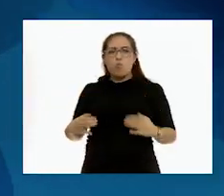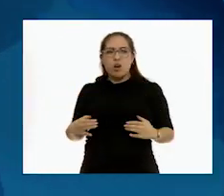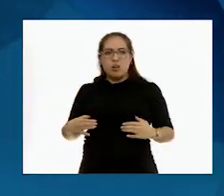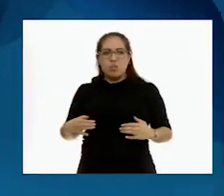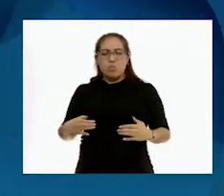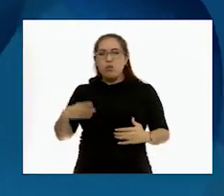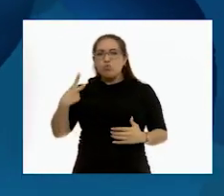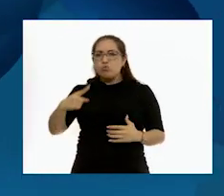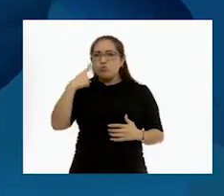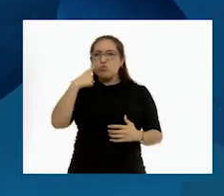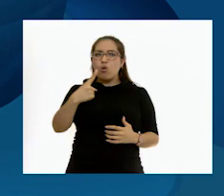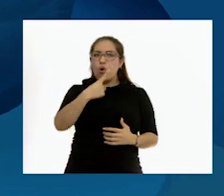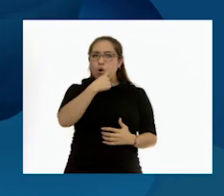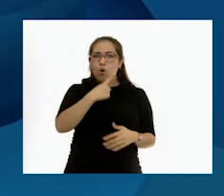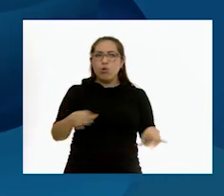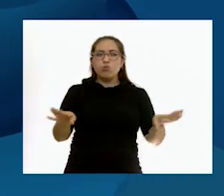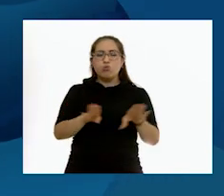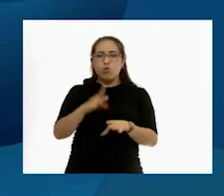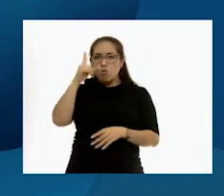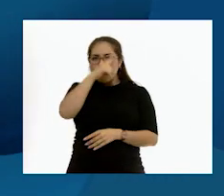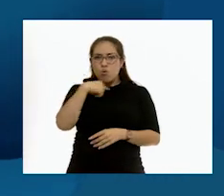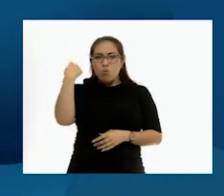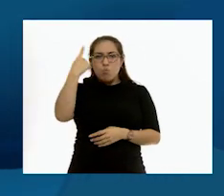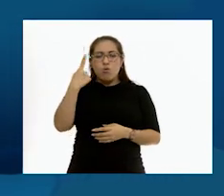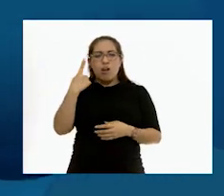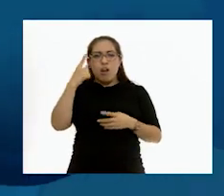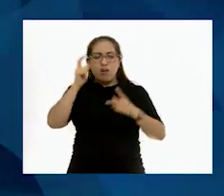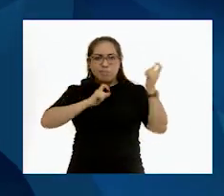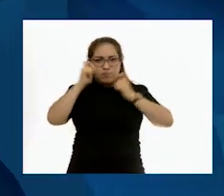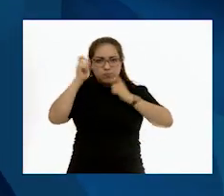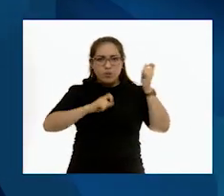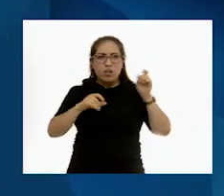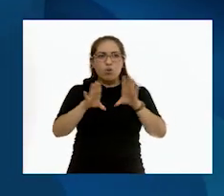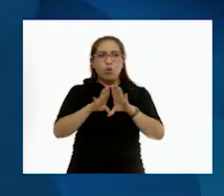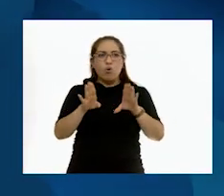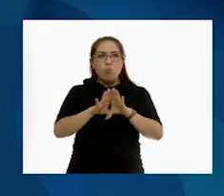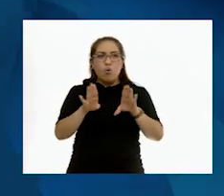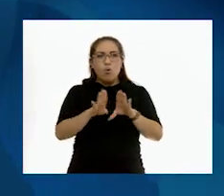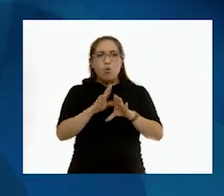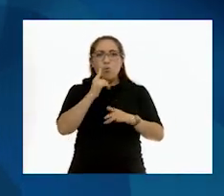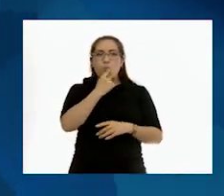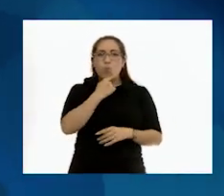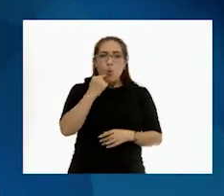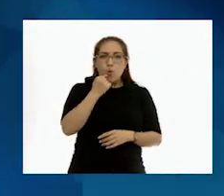movimiento de sus ojos, la expresión de la boca, cómo va acomodando el tórax,